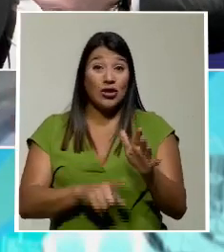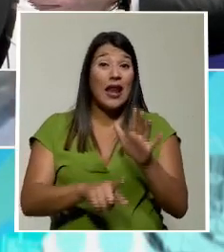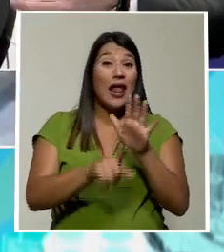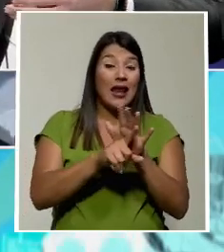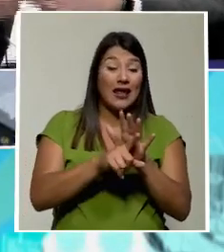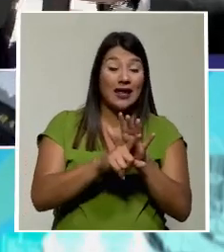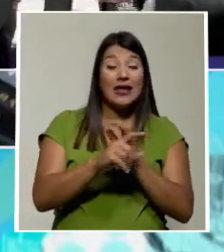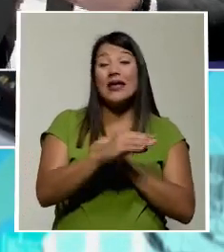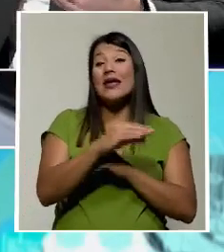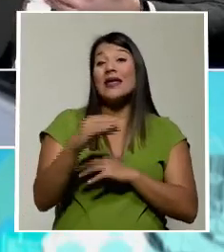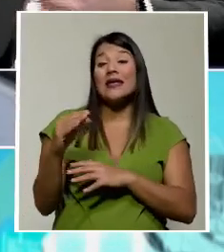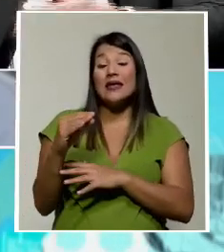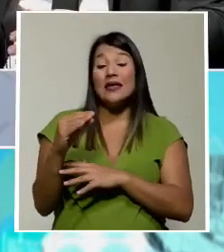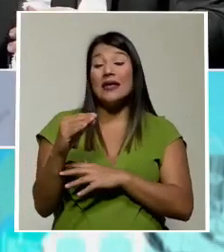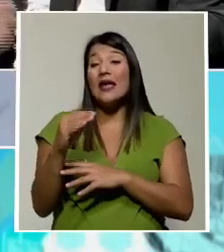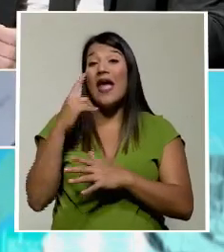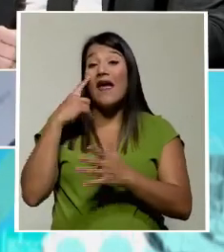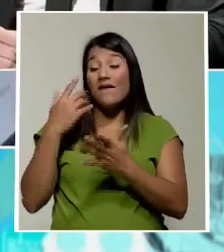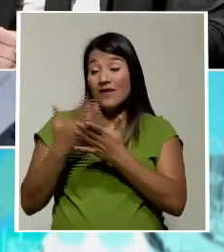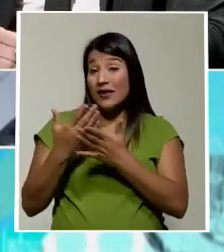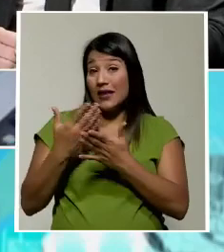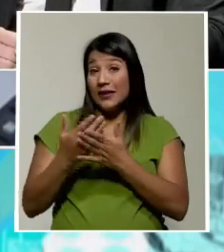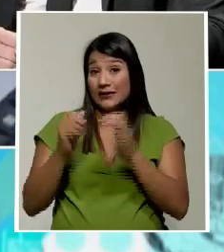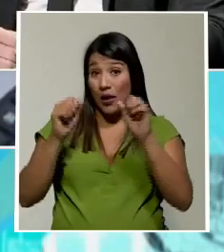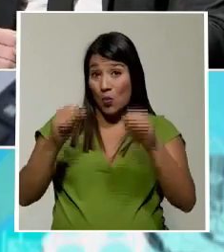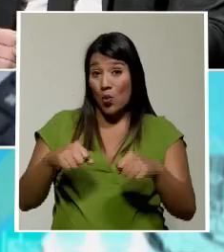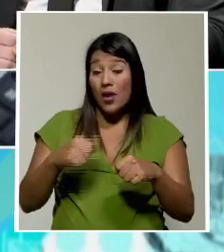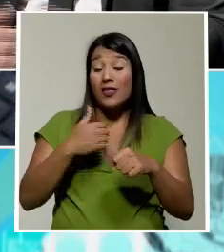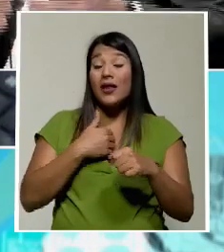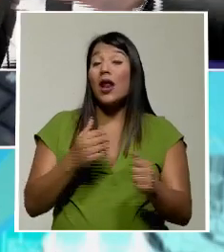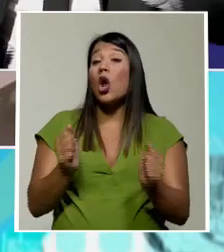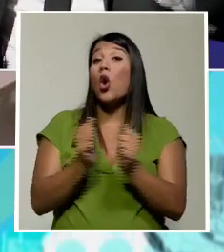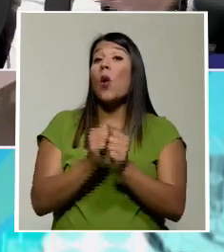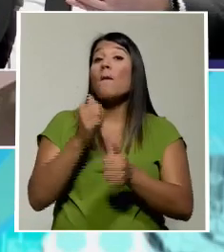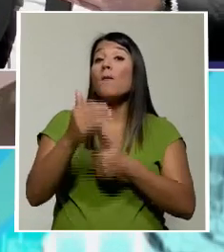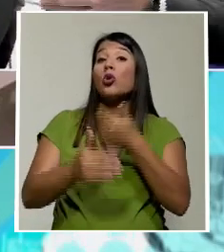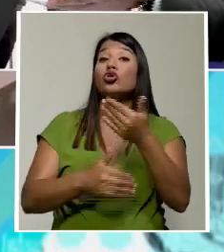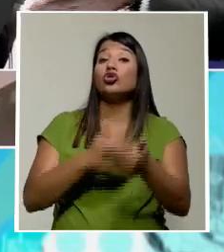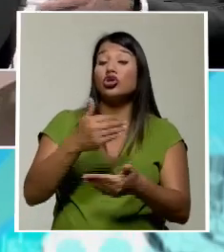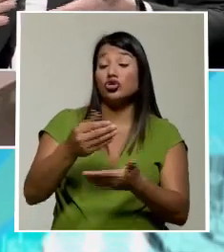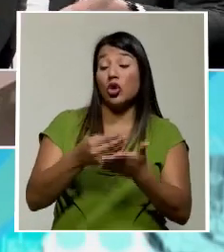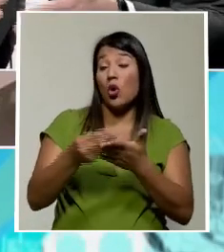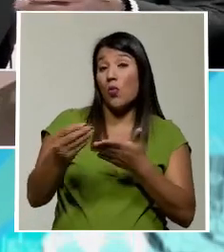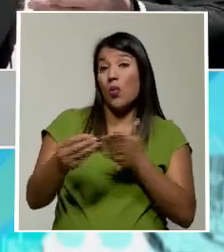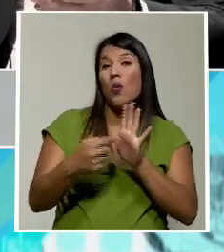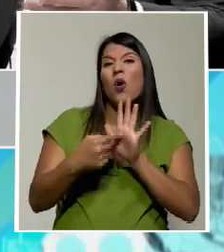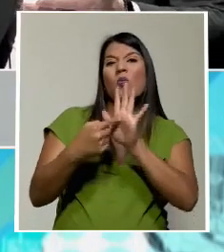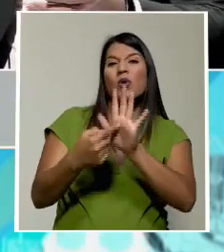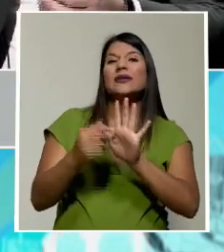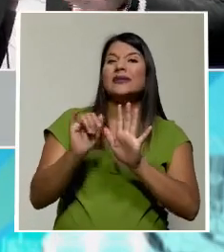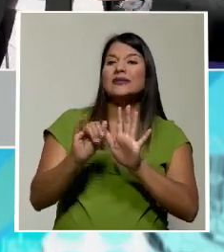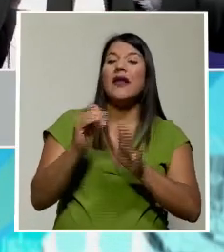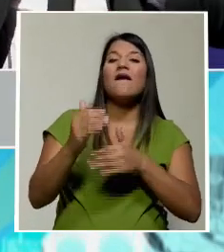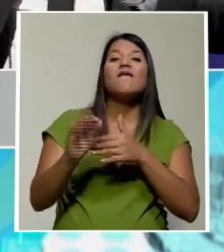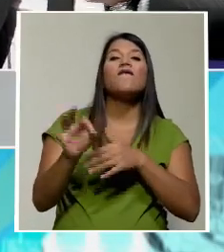las cuales la está haciendo y la evidencia que se ha logrado a través del proceso de licitación, hace ver que en efecto ha sido el camino adecuado. Y de nuevo,